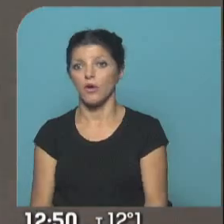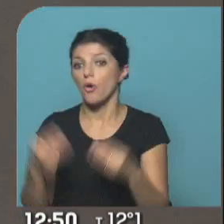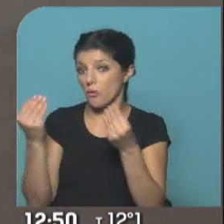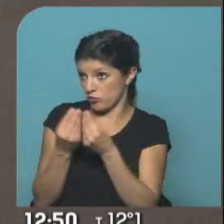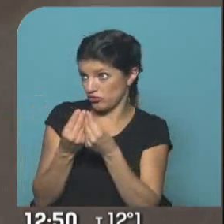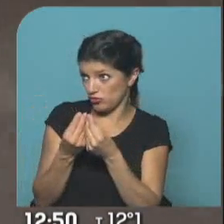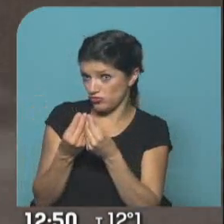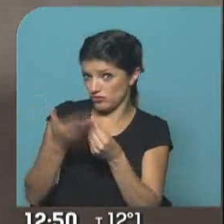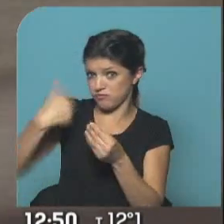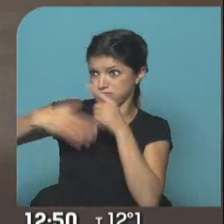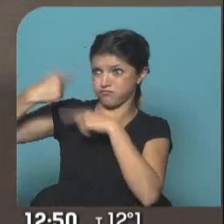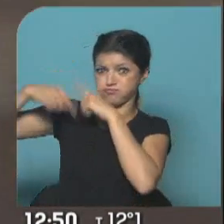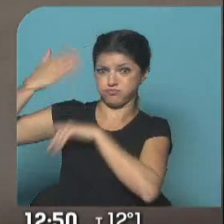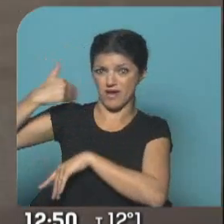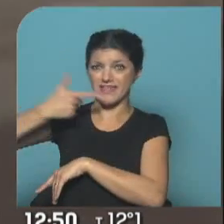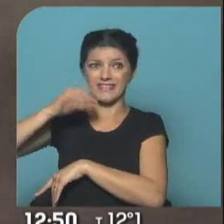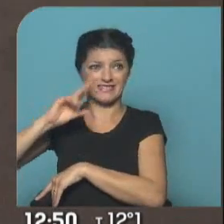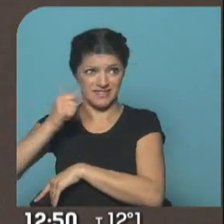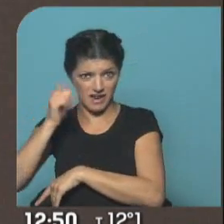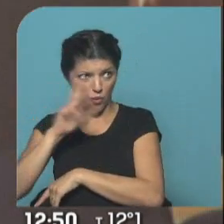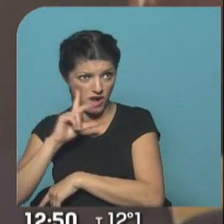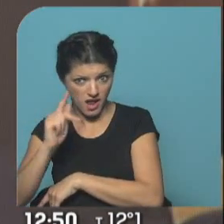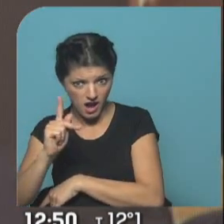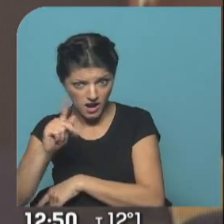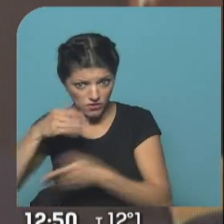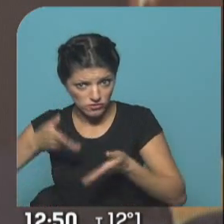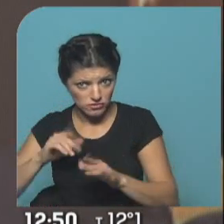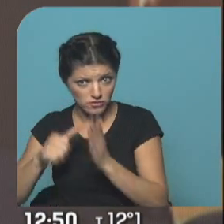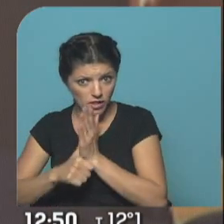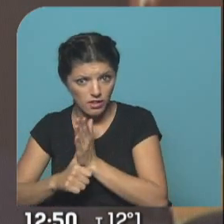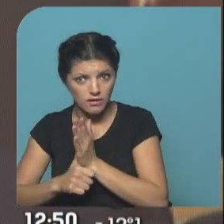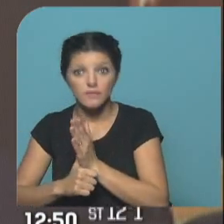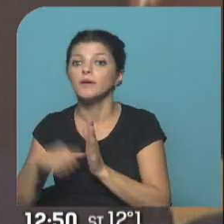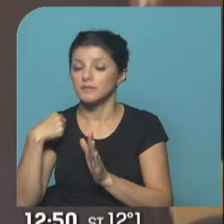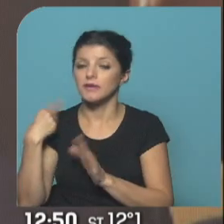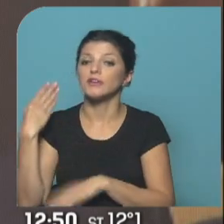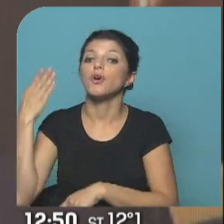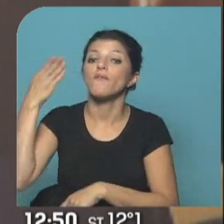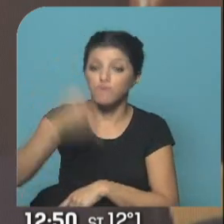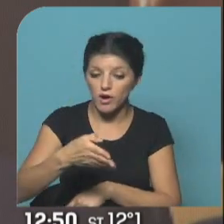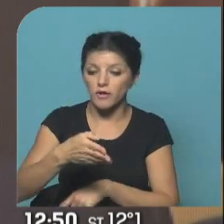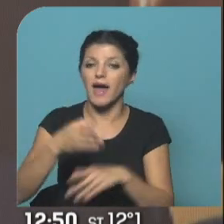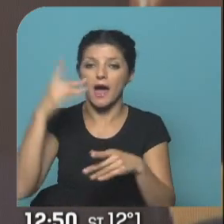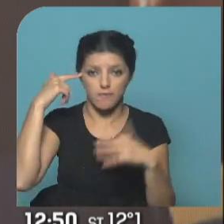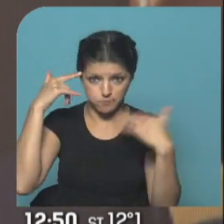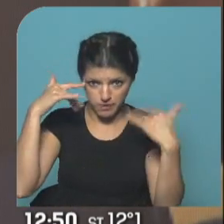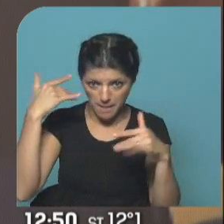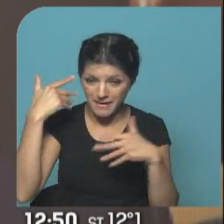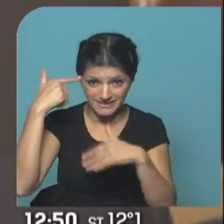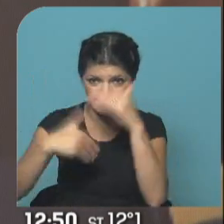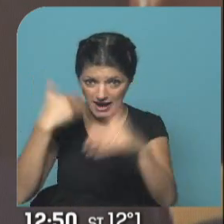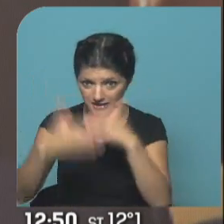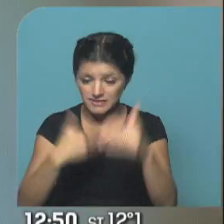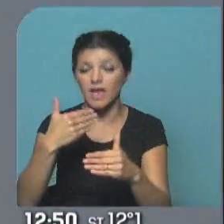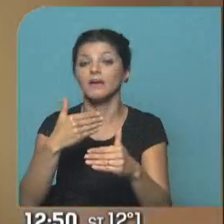hijos originales de sirios o iraquíes que nacieron en Europa. Fueron a entrenarse y a combatir allí y ahora están volviendo. Sí, claro.